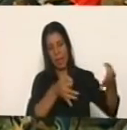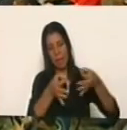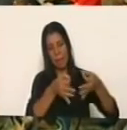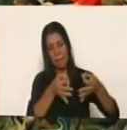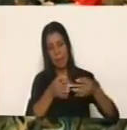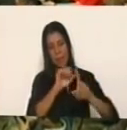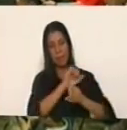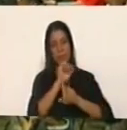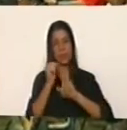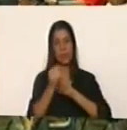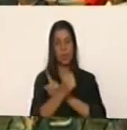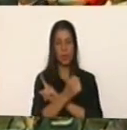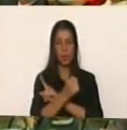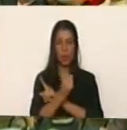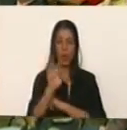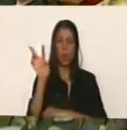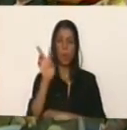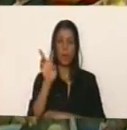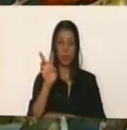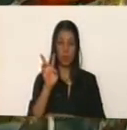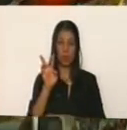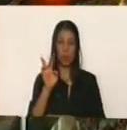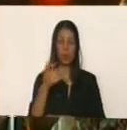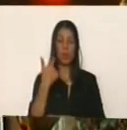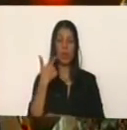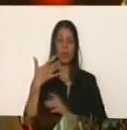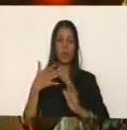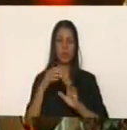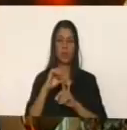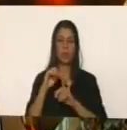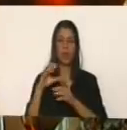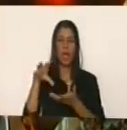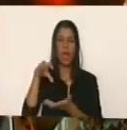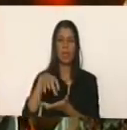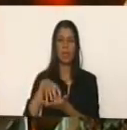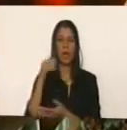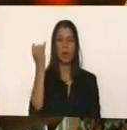situación planteada en el muy querido Estado Zulia.